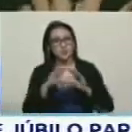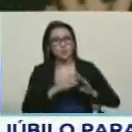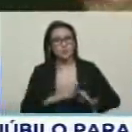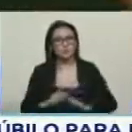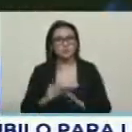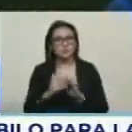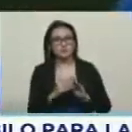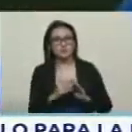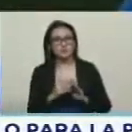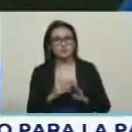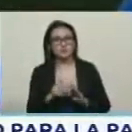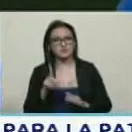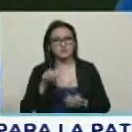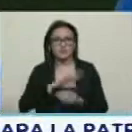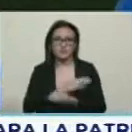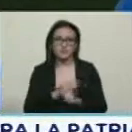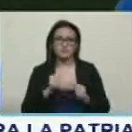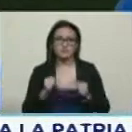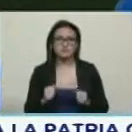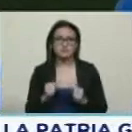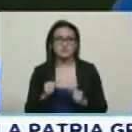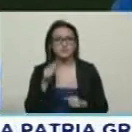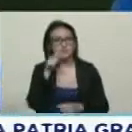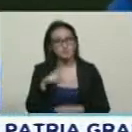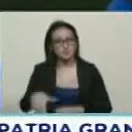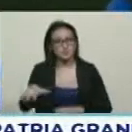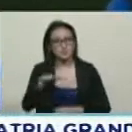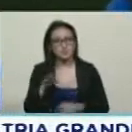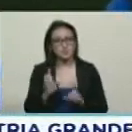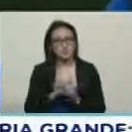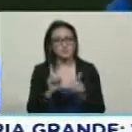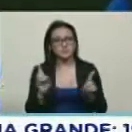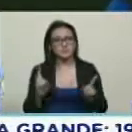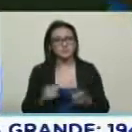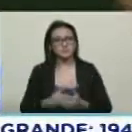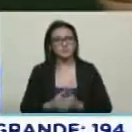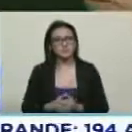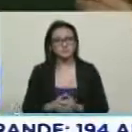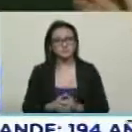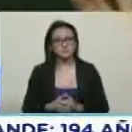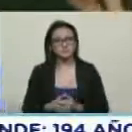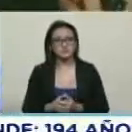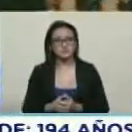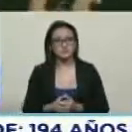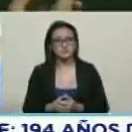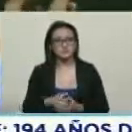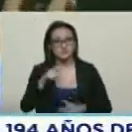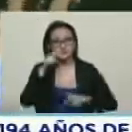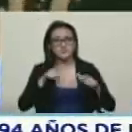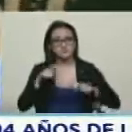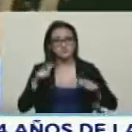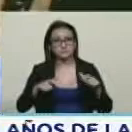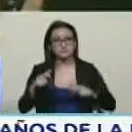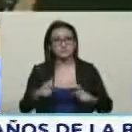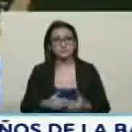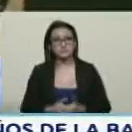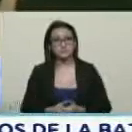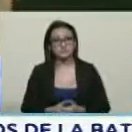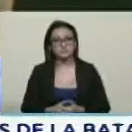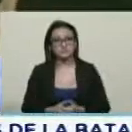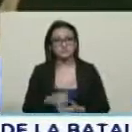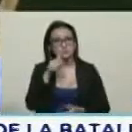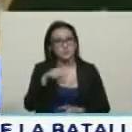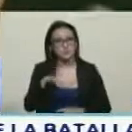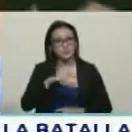además sirva al fortalecimiento del poder popular. La democracia no son las instituciones, no son los funcionarios que las encabezan, son el